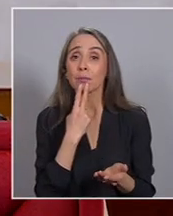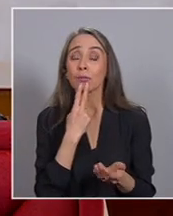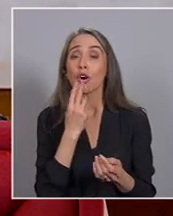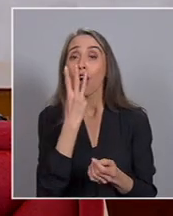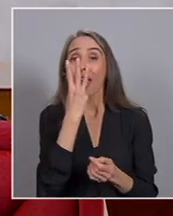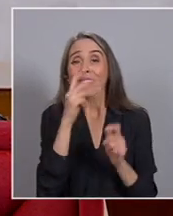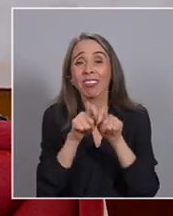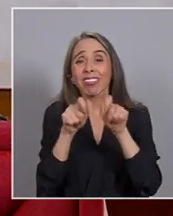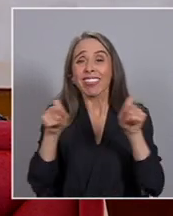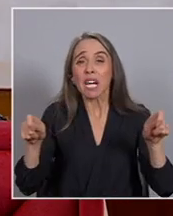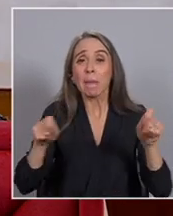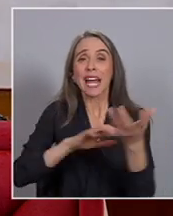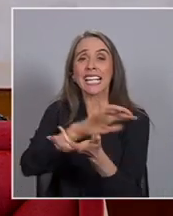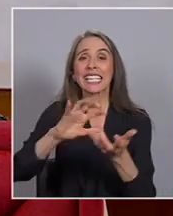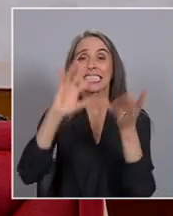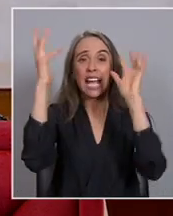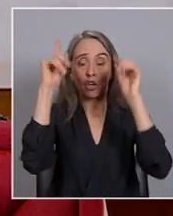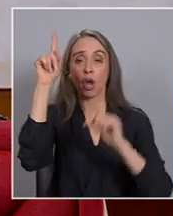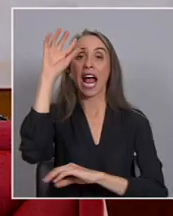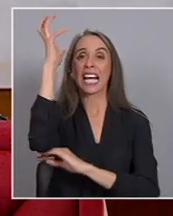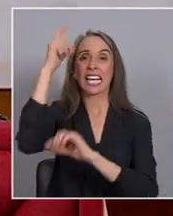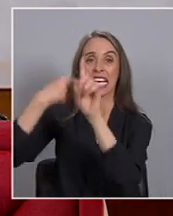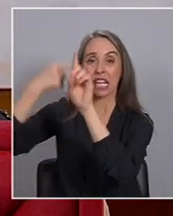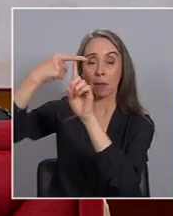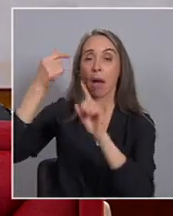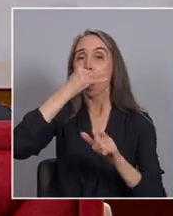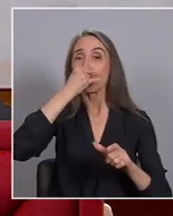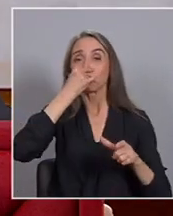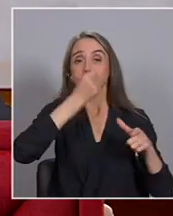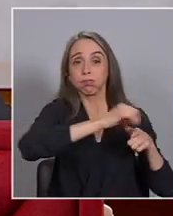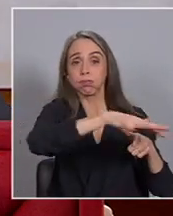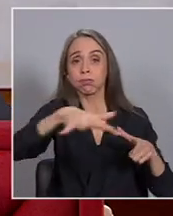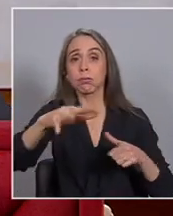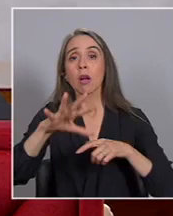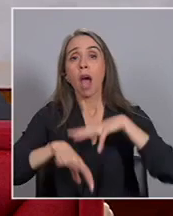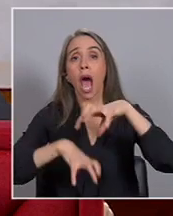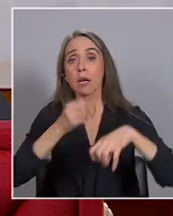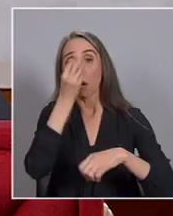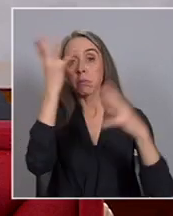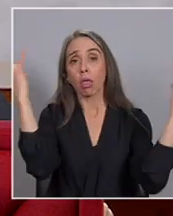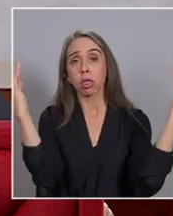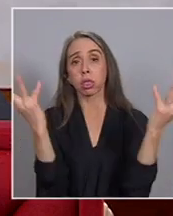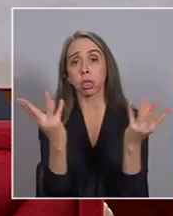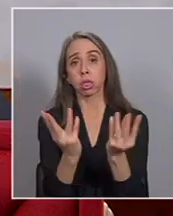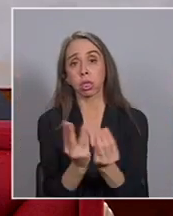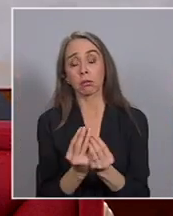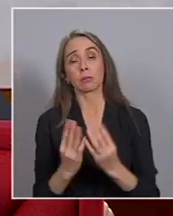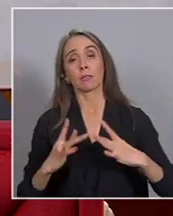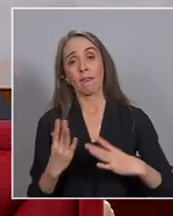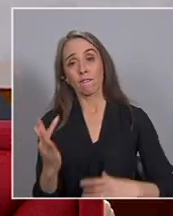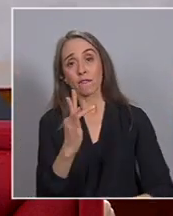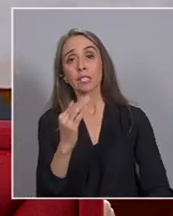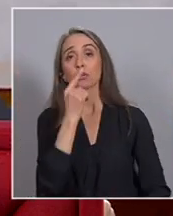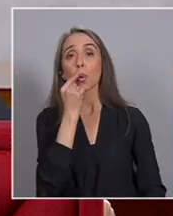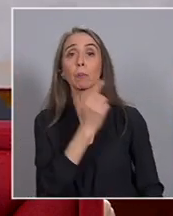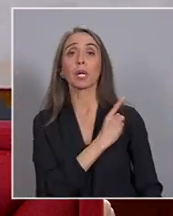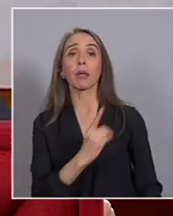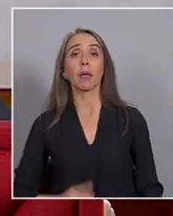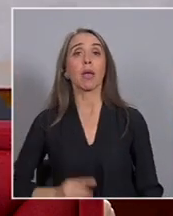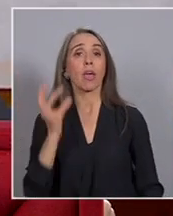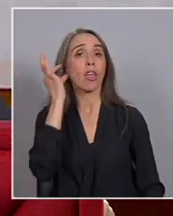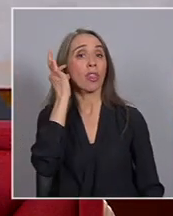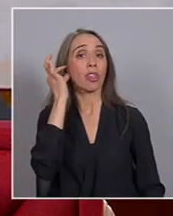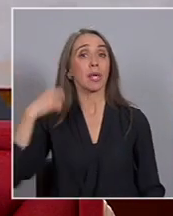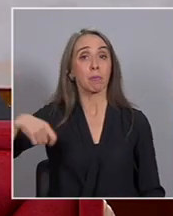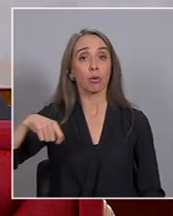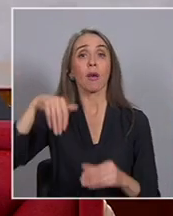crisis ecológica que incluye la crisis climática, la de contaminación y de la biodiversidad. Felicito a los parlamentarios y parlamentarias que